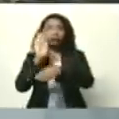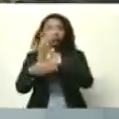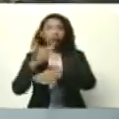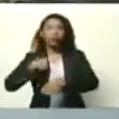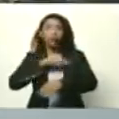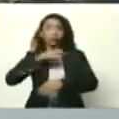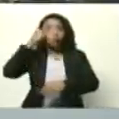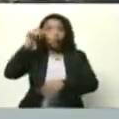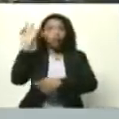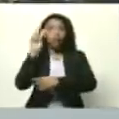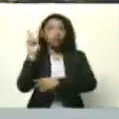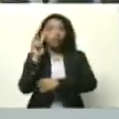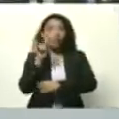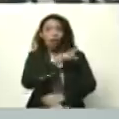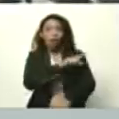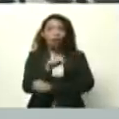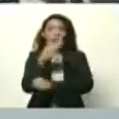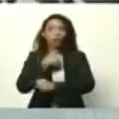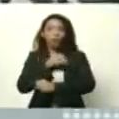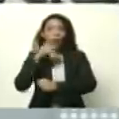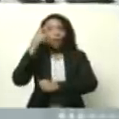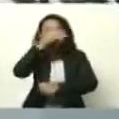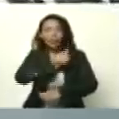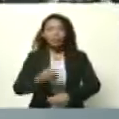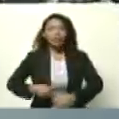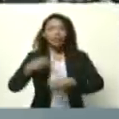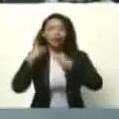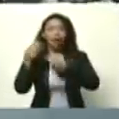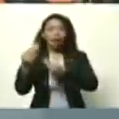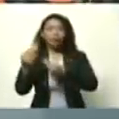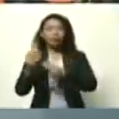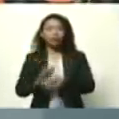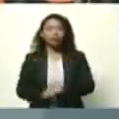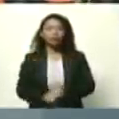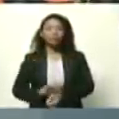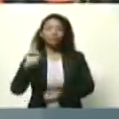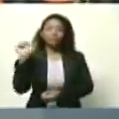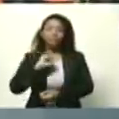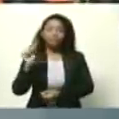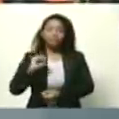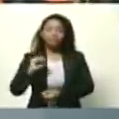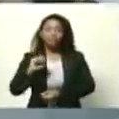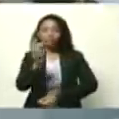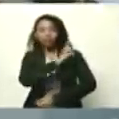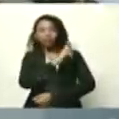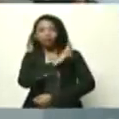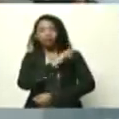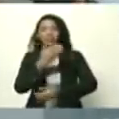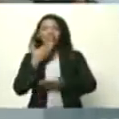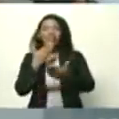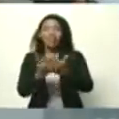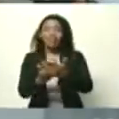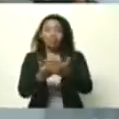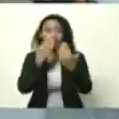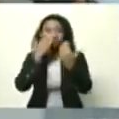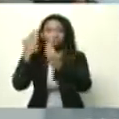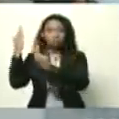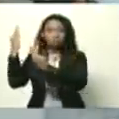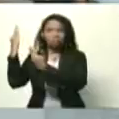de nuestro pueblo venezolano, que es la orden que nos da nuestro presidente, vicepresidente. Así es, Almirante en jefe, muchísimas gracias. Fíjense